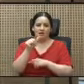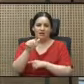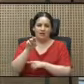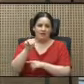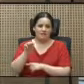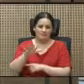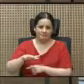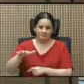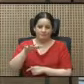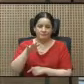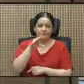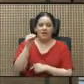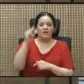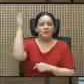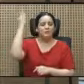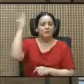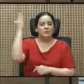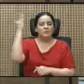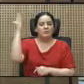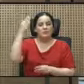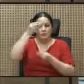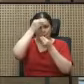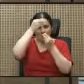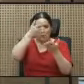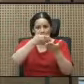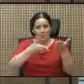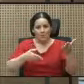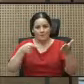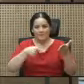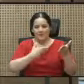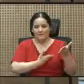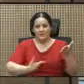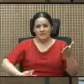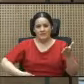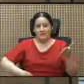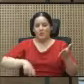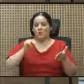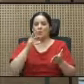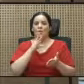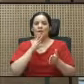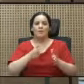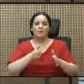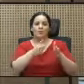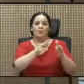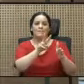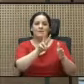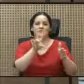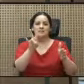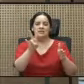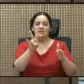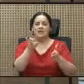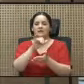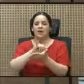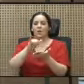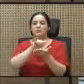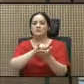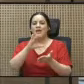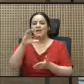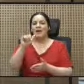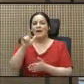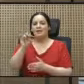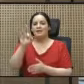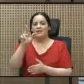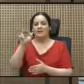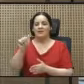el discurso de rendición de cuentas, el señor presidente no menciona la ruta 27 San José Caldera, que está colapsada y que lo vivimos a